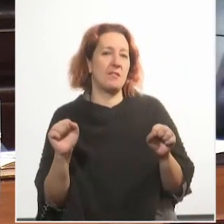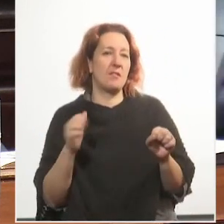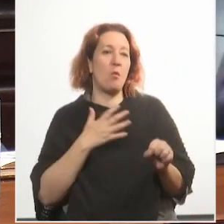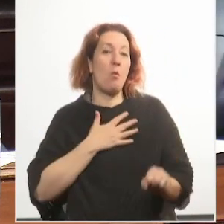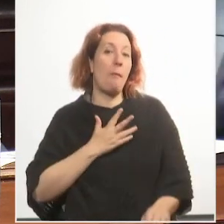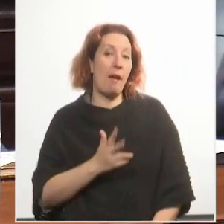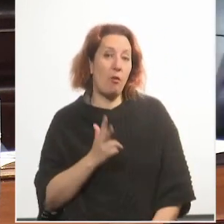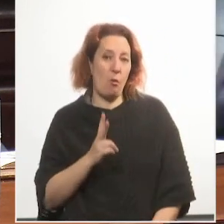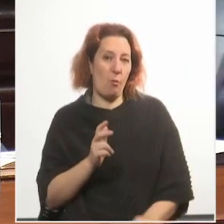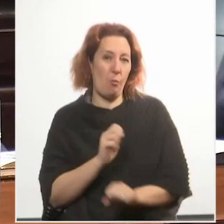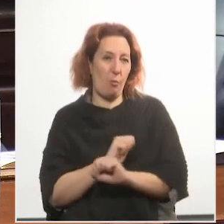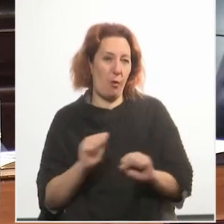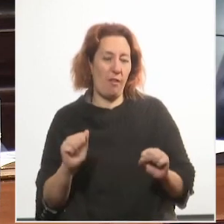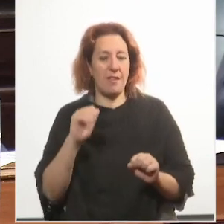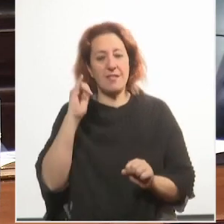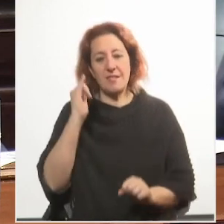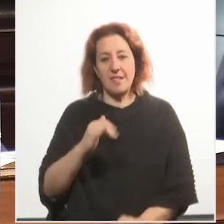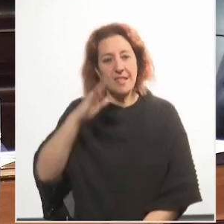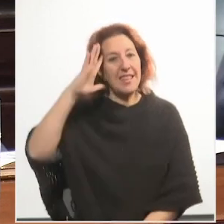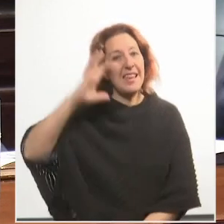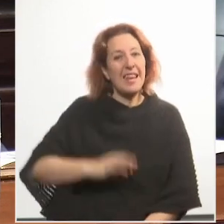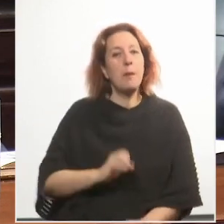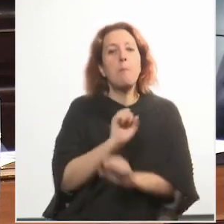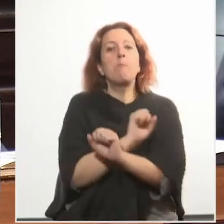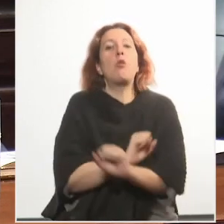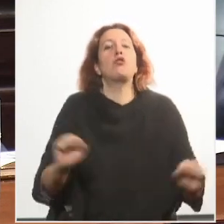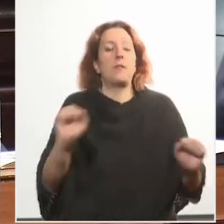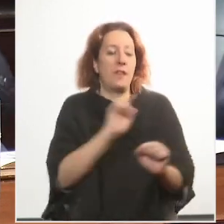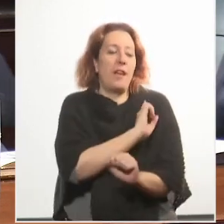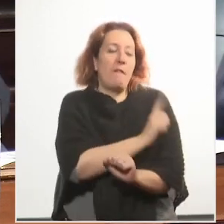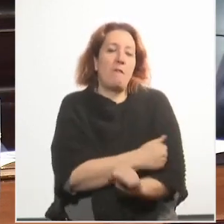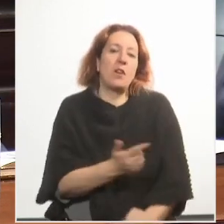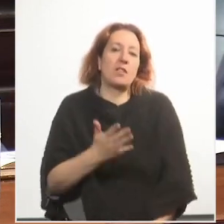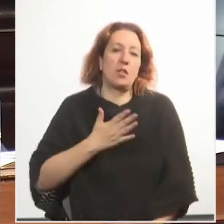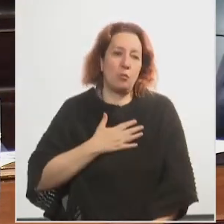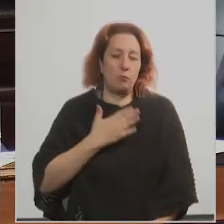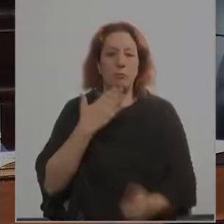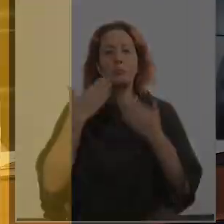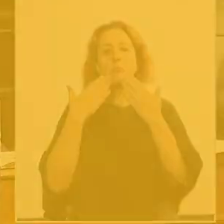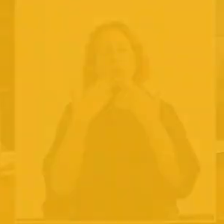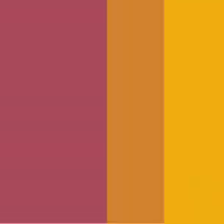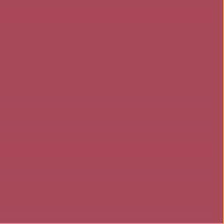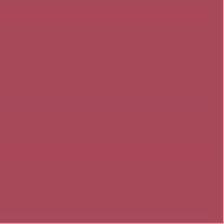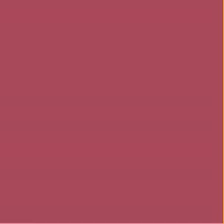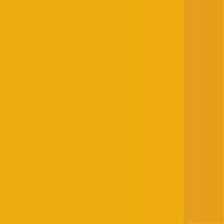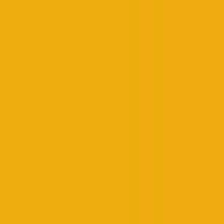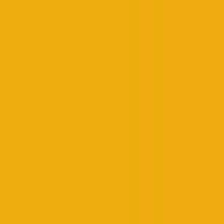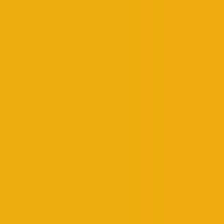cuando cree en las posibilidades de sus fuerzas. Muchas gracias, señora Presidenta.